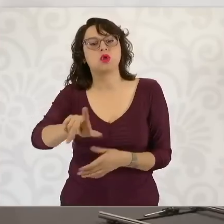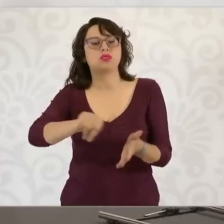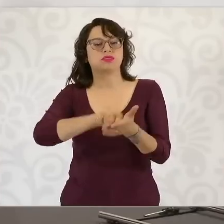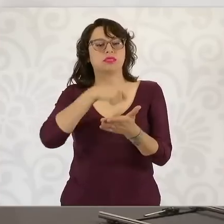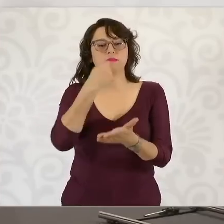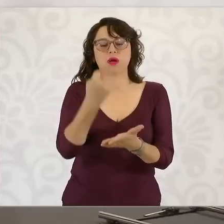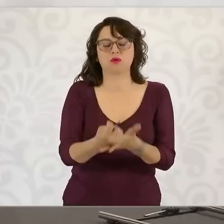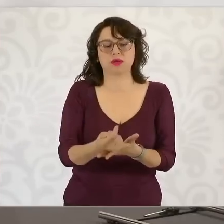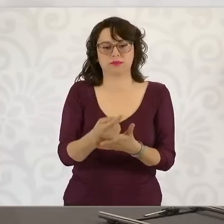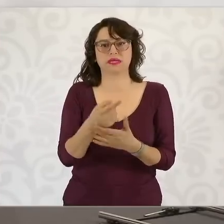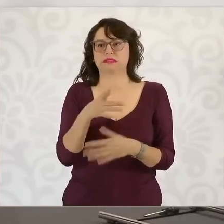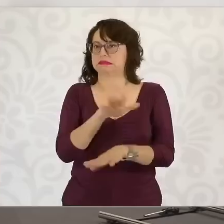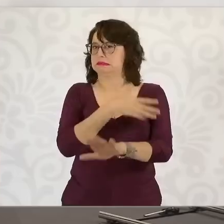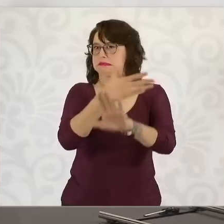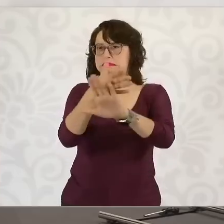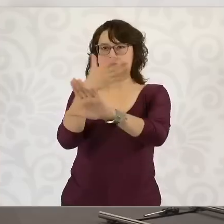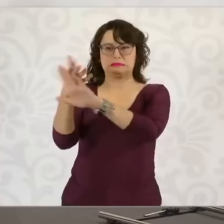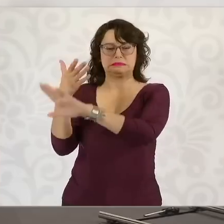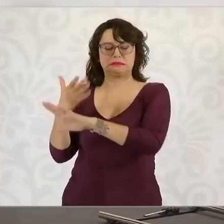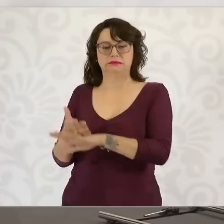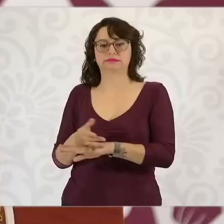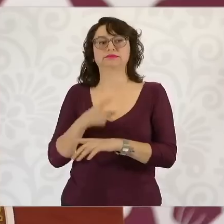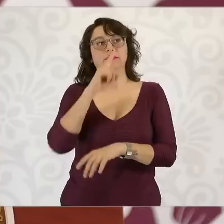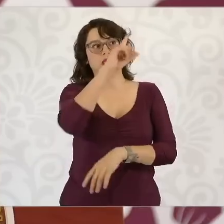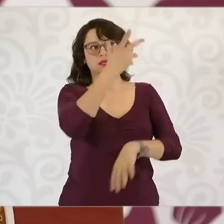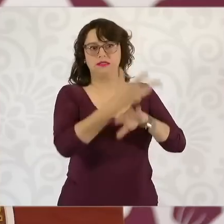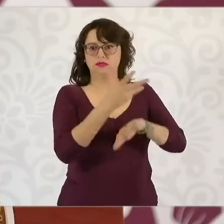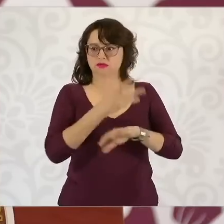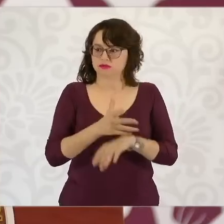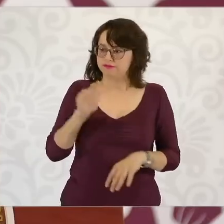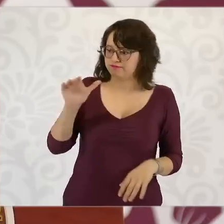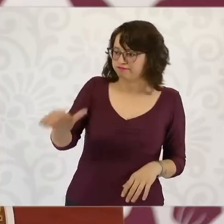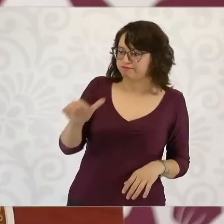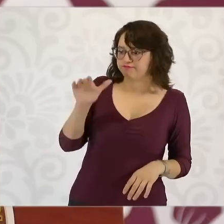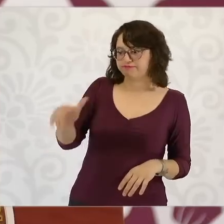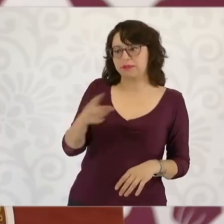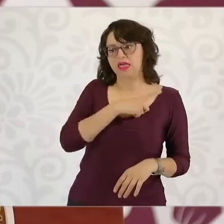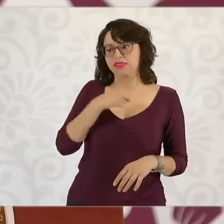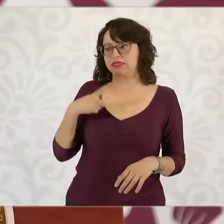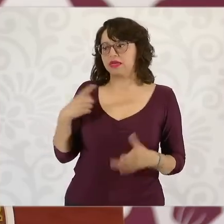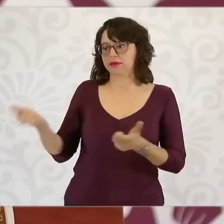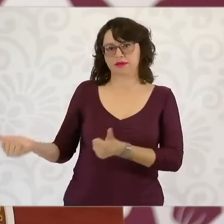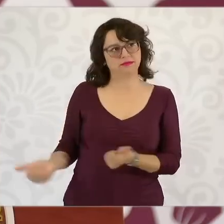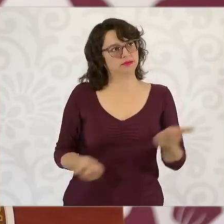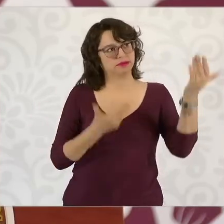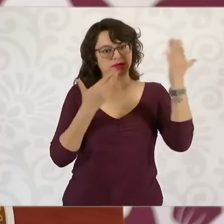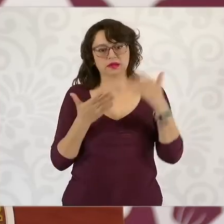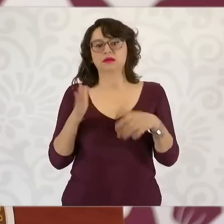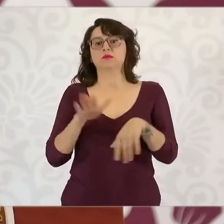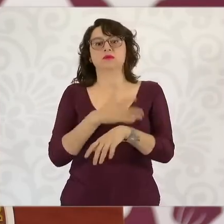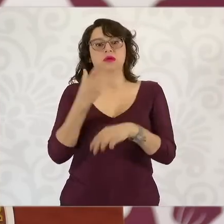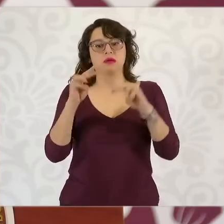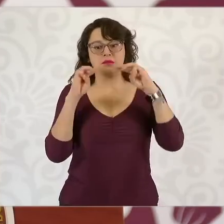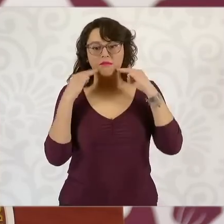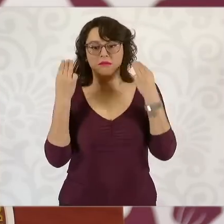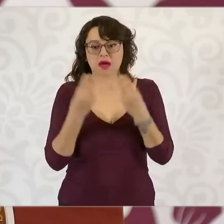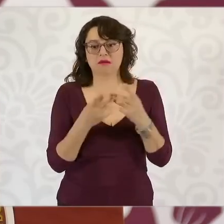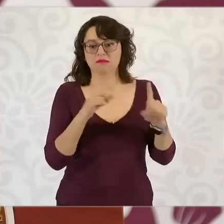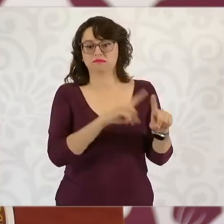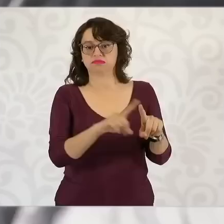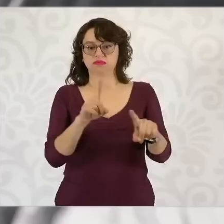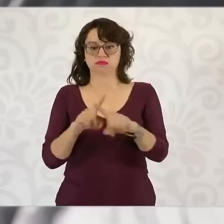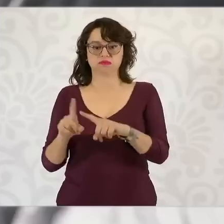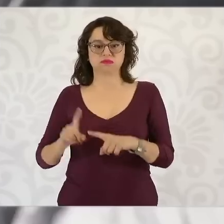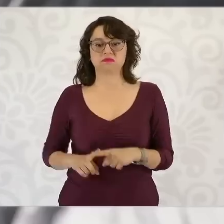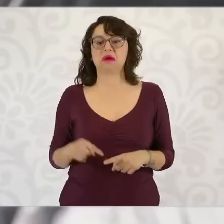estuvo sujeto a un procedimiento de extradición requerido por el gobierno de Estados Unidos por delitos como asociación delictuosa y contra la salud, el cual